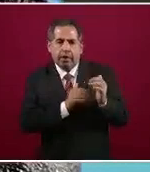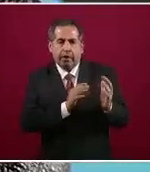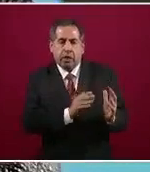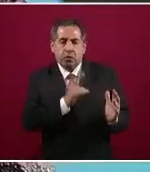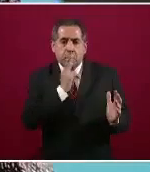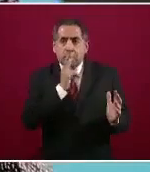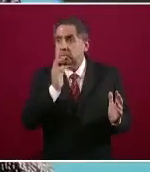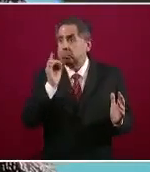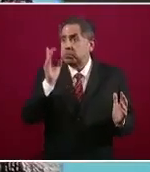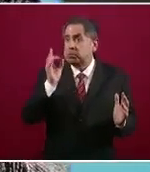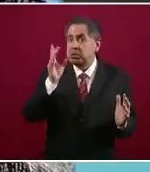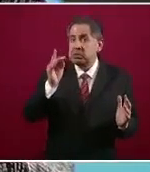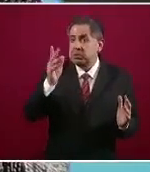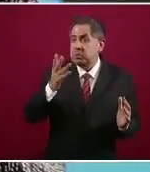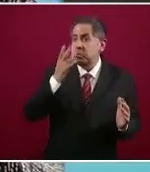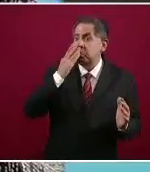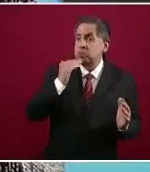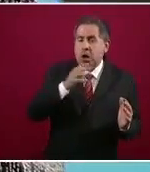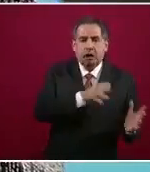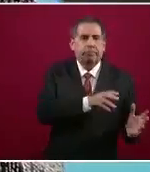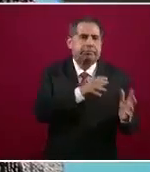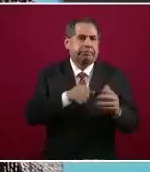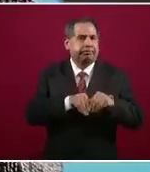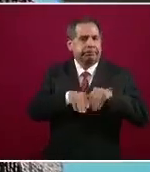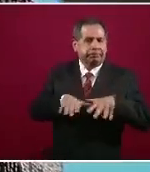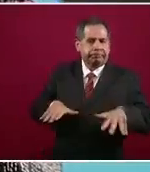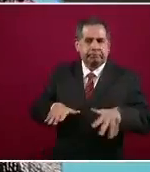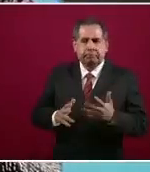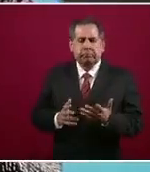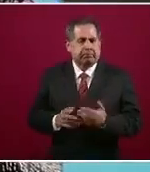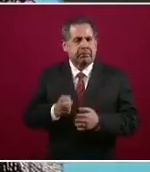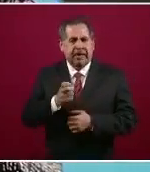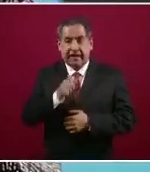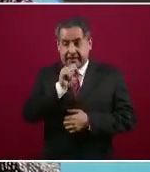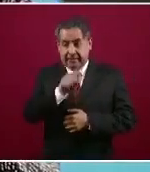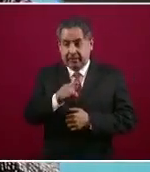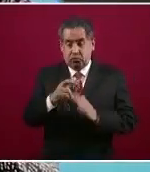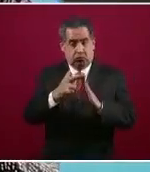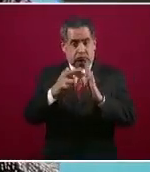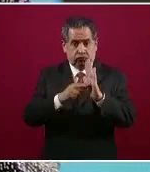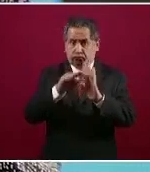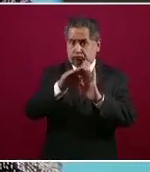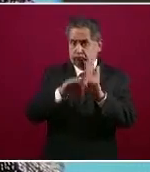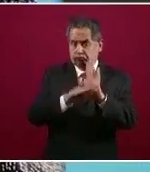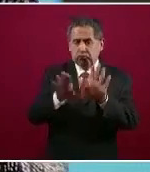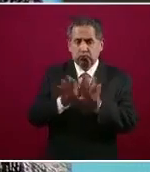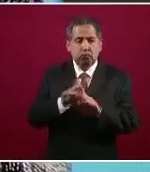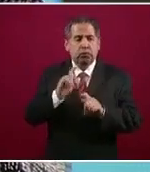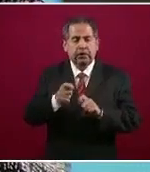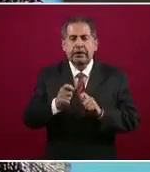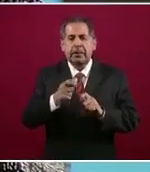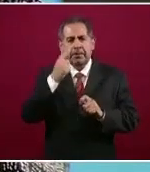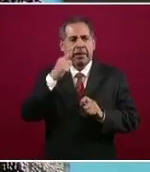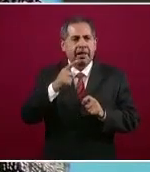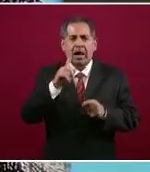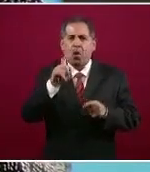un manejo que se hace controlado y también ahí se aprueban los protocolos de operación de presas.